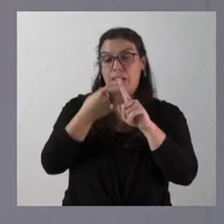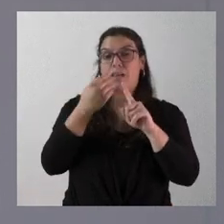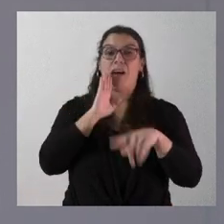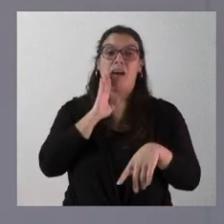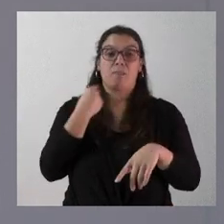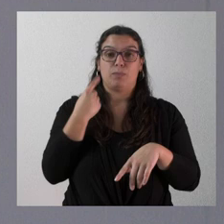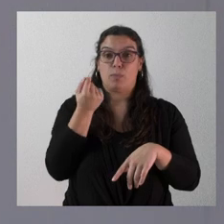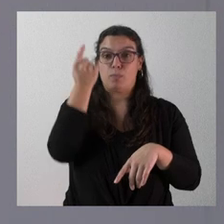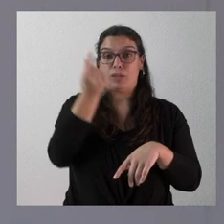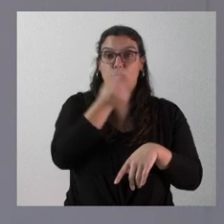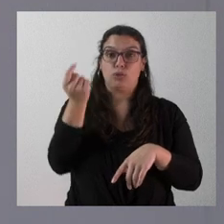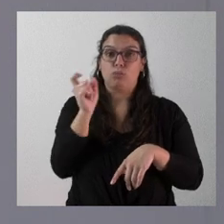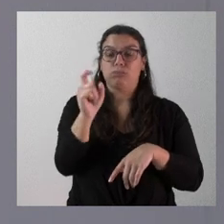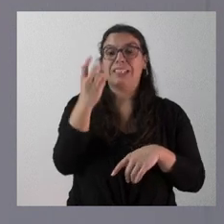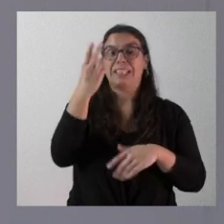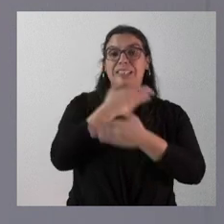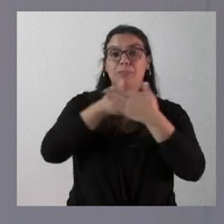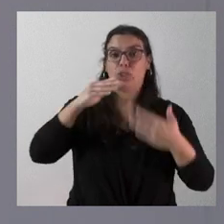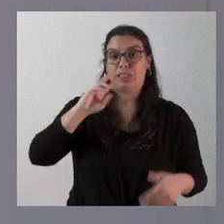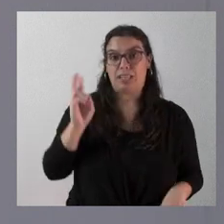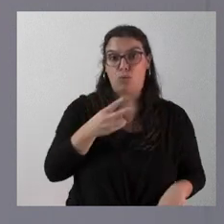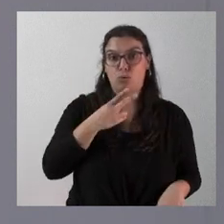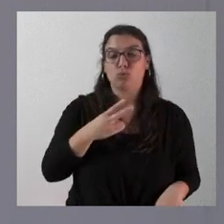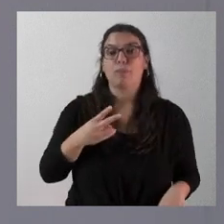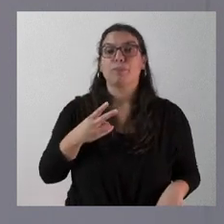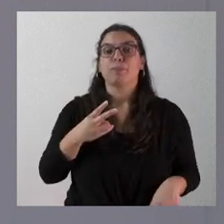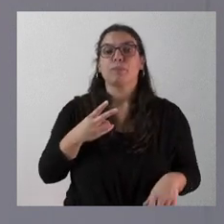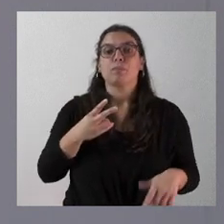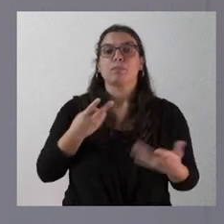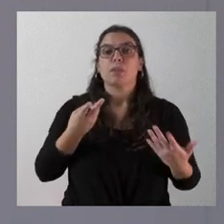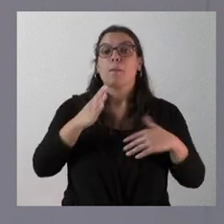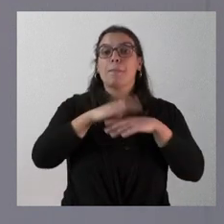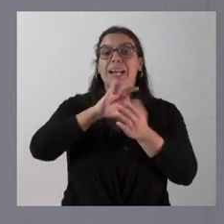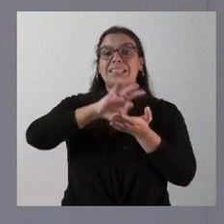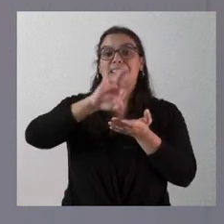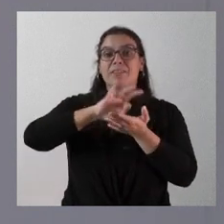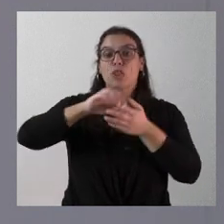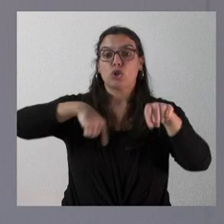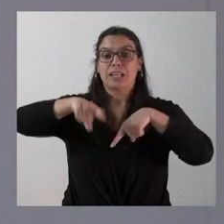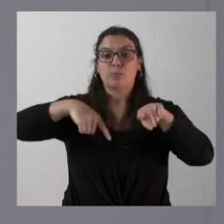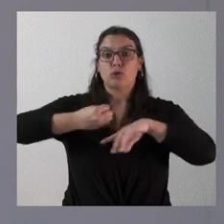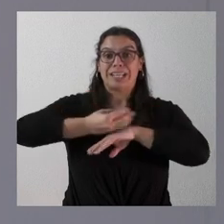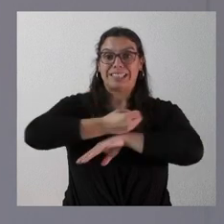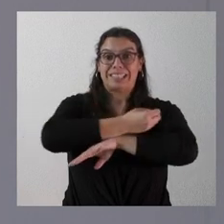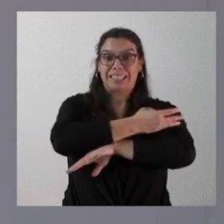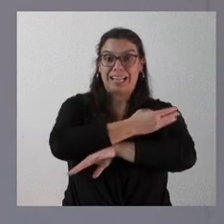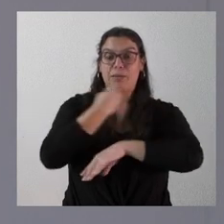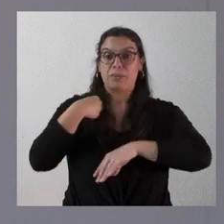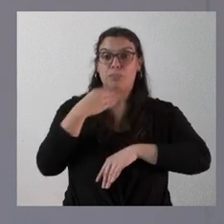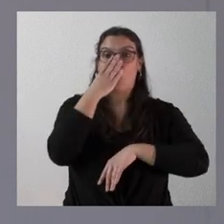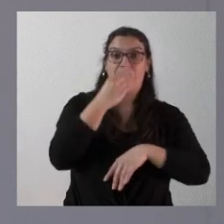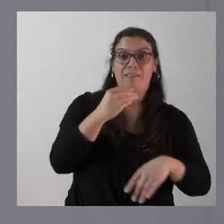presupuestaria con la que se cuenta es de 3 millones de euros y se dirige a los servicios de transporte ferroviario de las redes de altas prestaciones